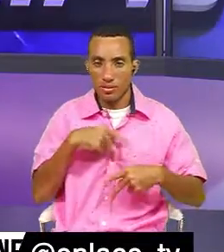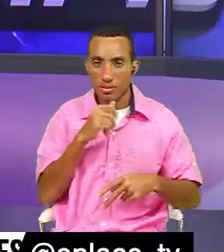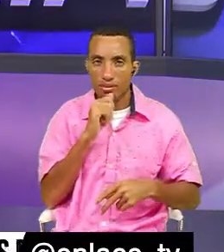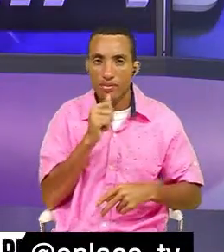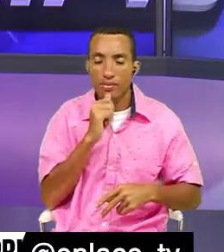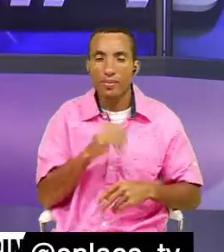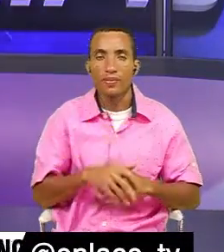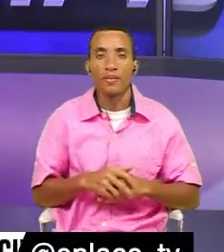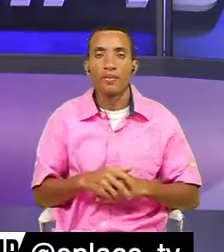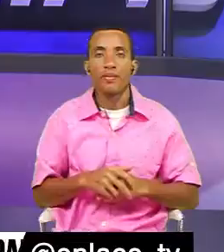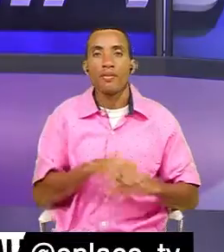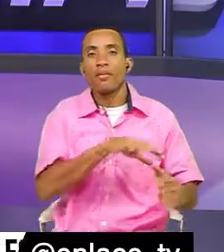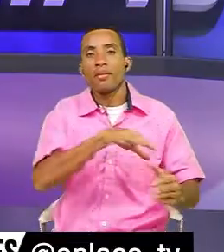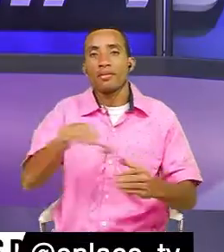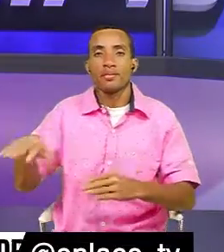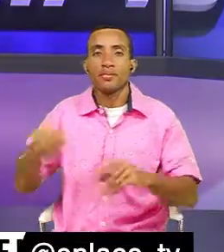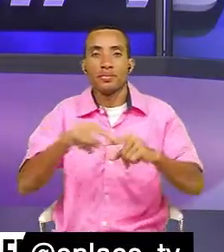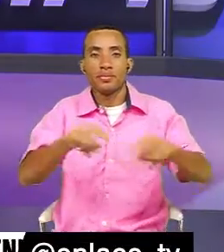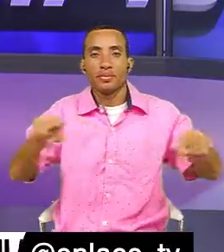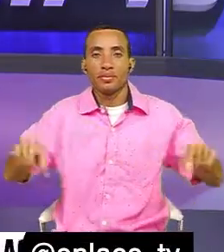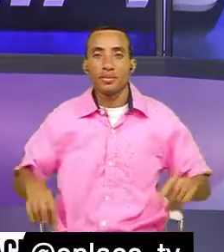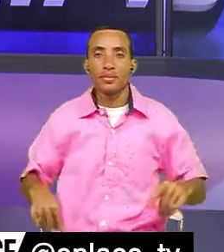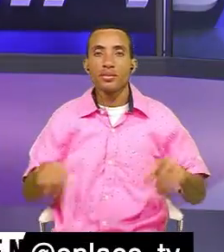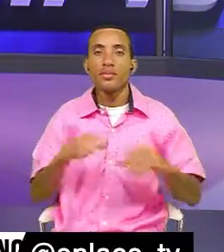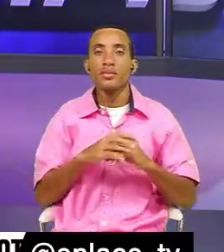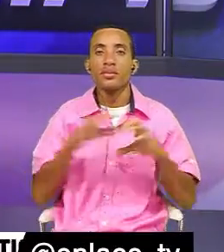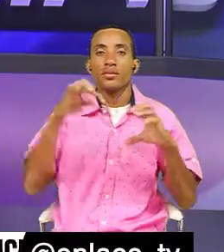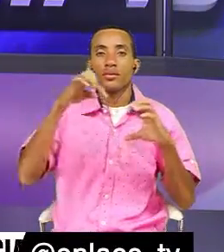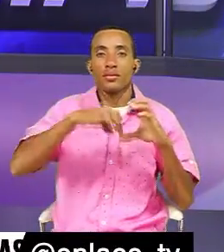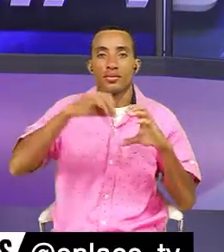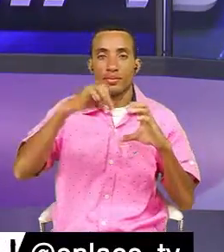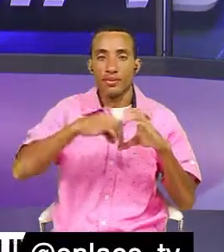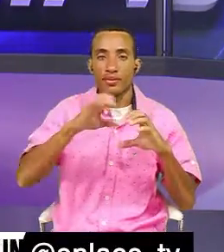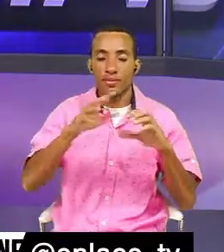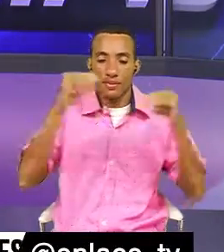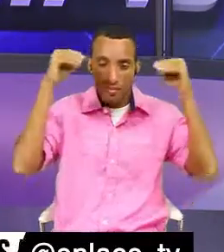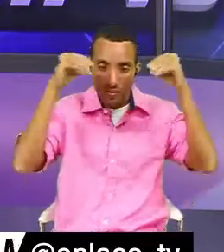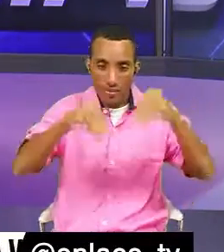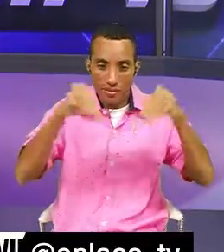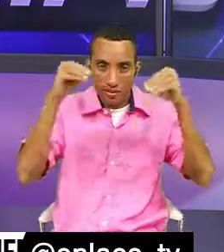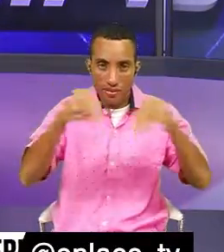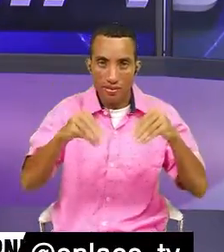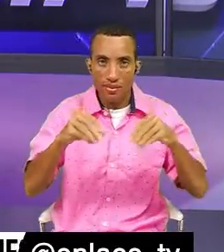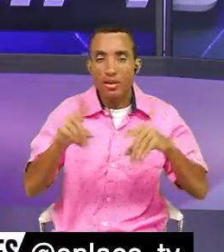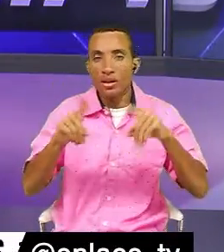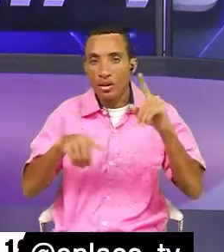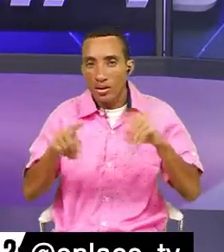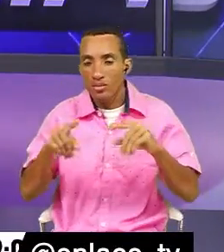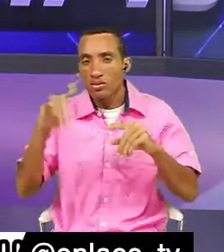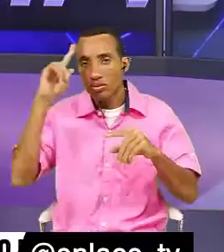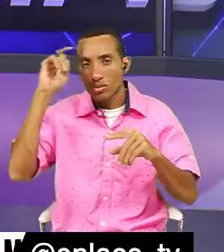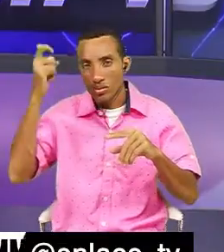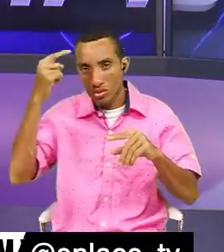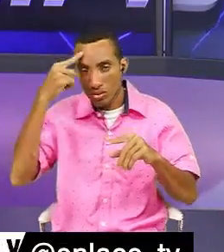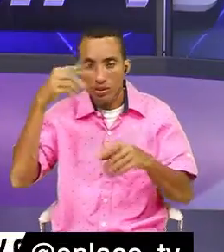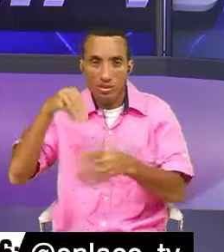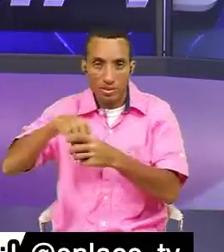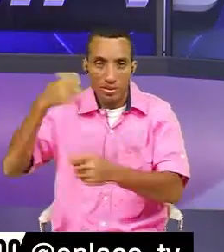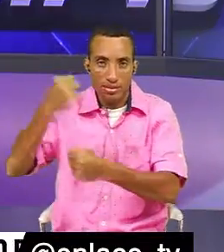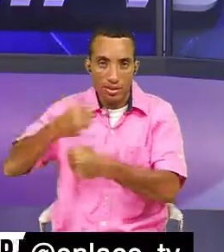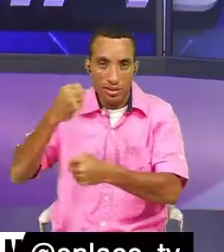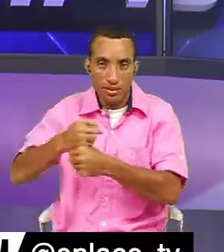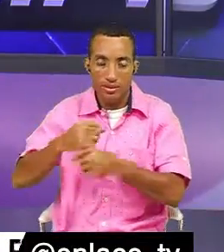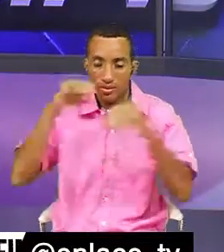Y se cumplió en el auditorio del Centro Popular Comercial capacitación a servidores públicos en el marco del proceso de paz. Funcionarios de la